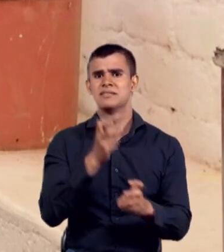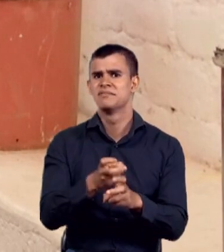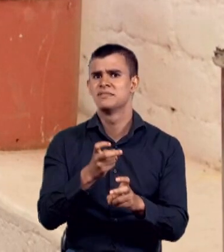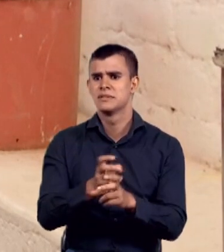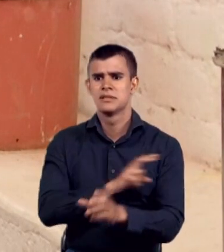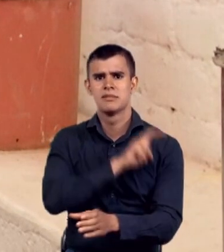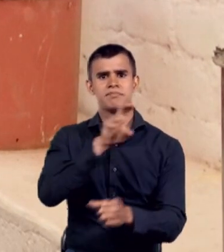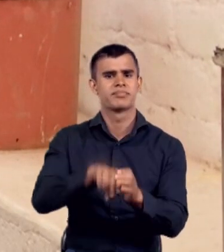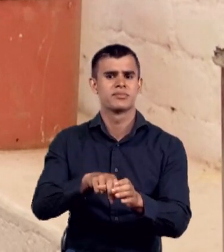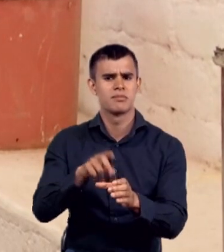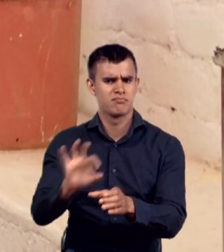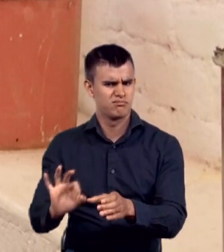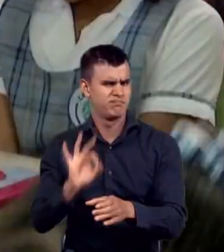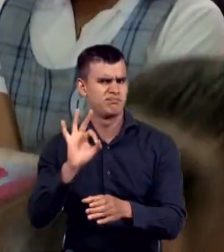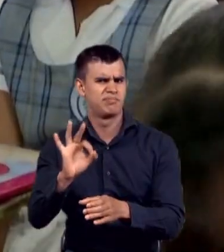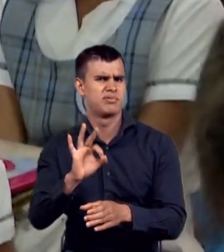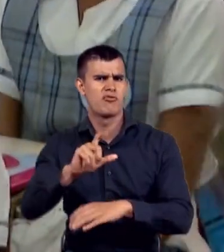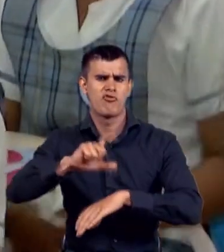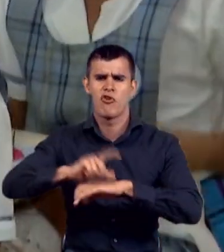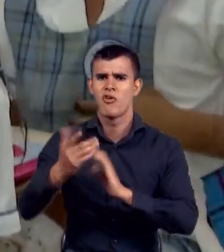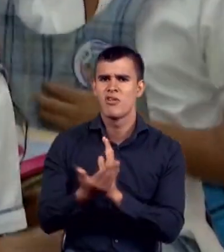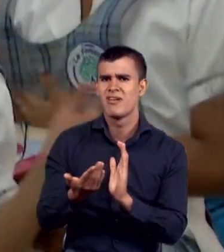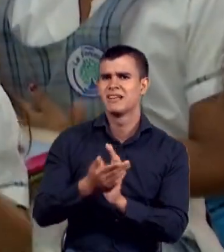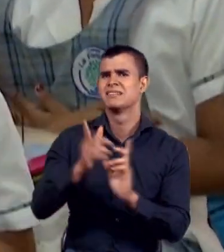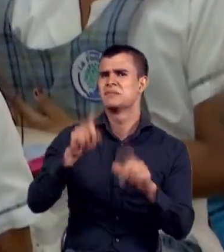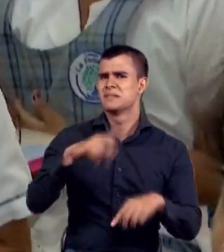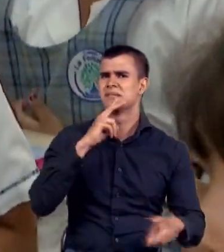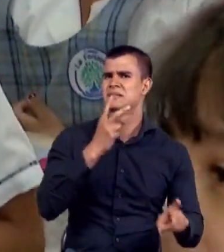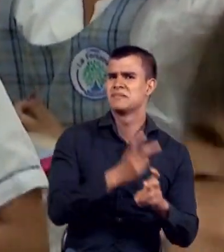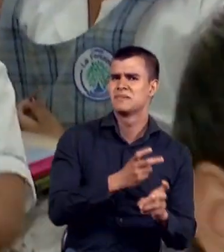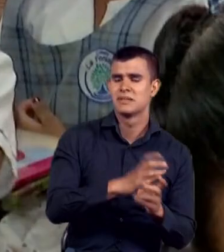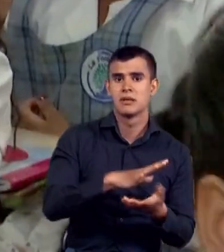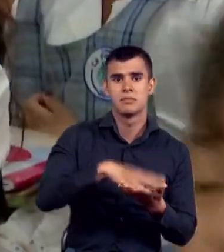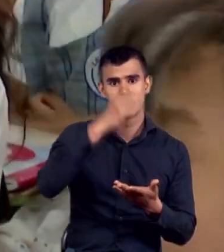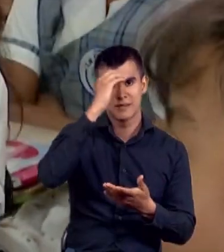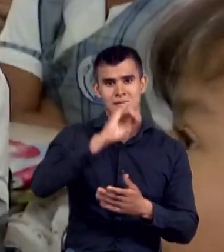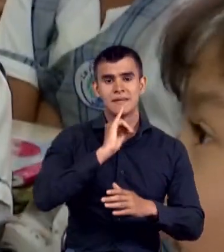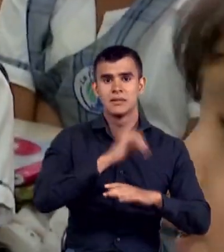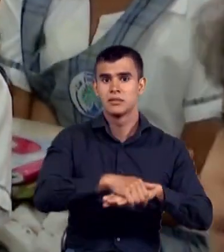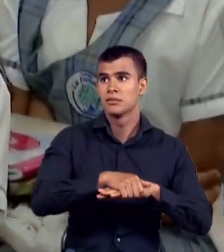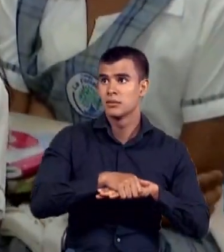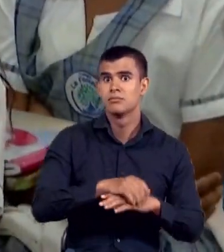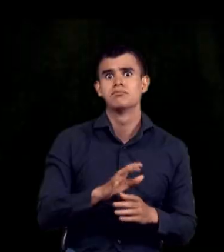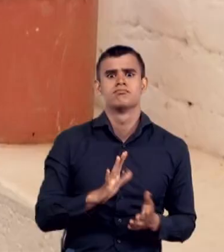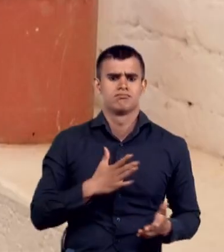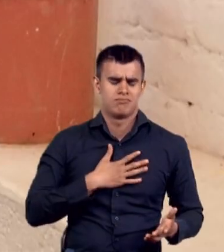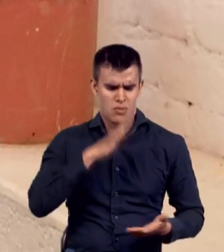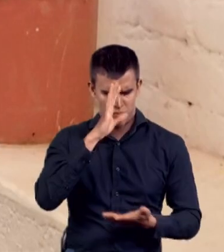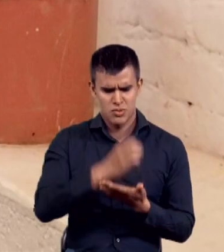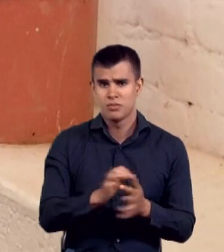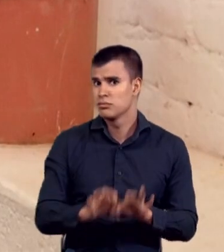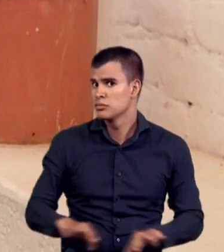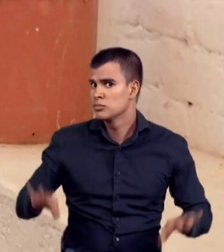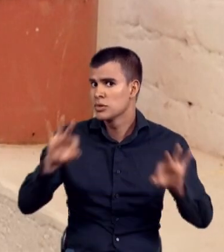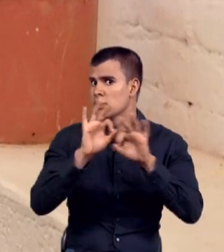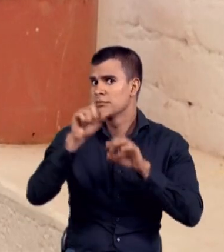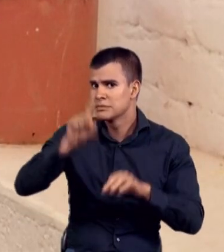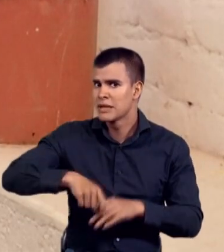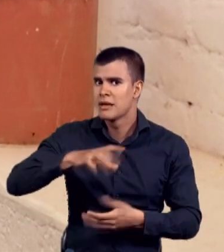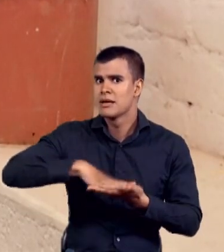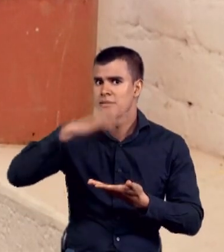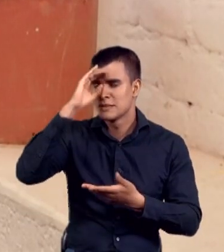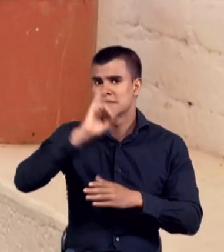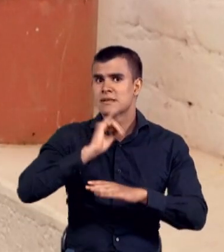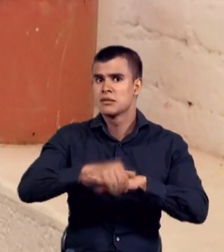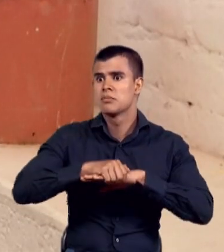bueno, no tienen la oportunidad de aprender inglés y no tienen mucho dinero. Es muy bueno aprender